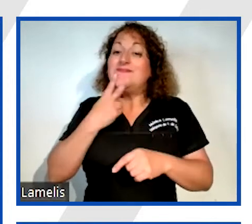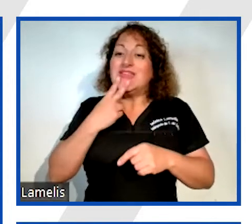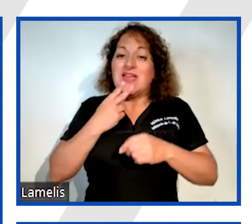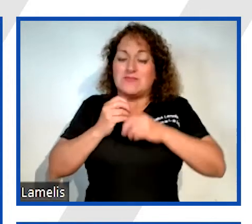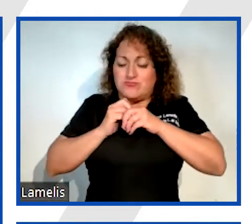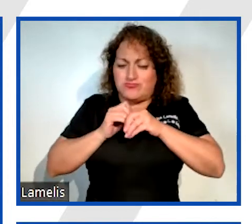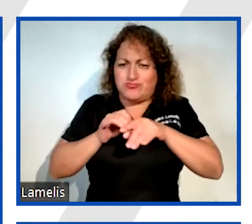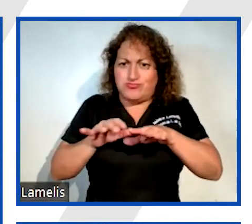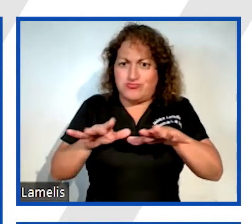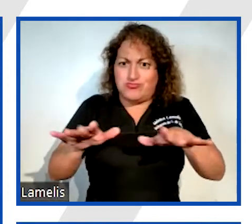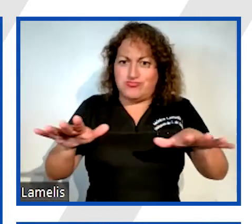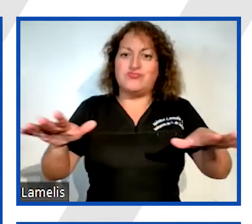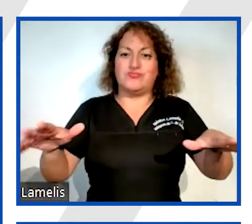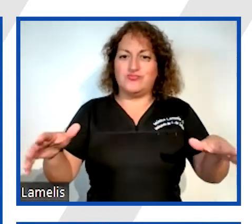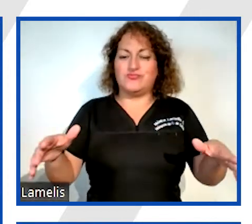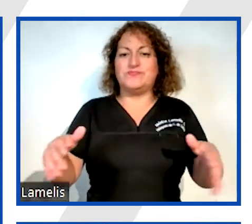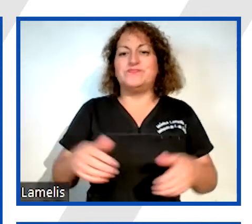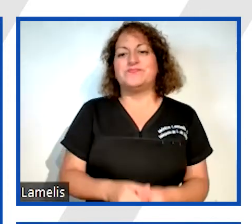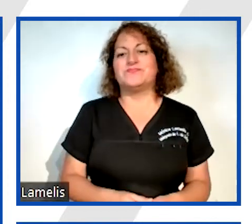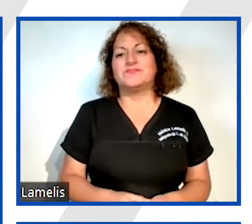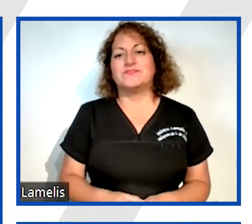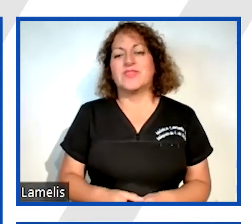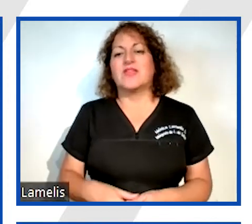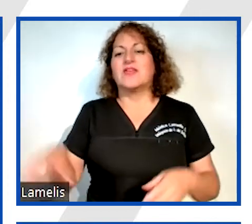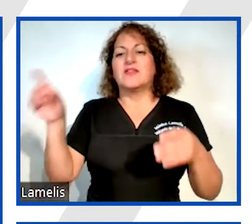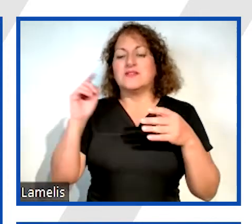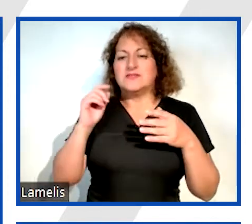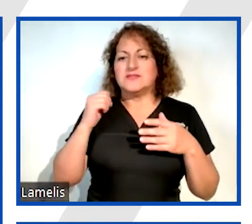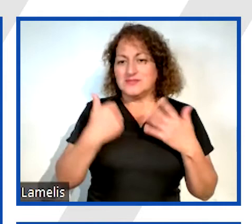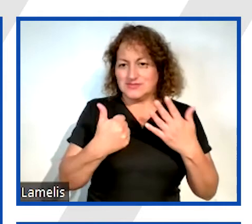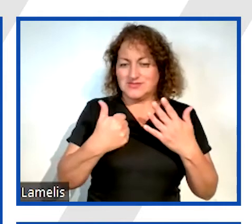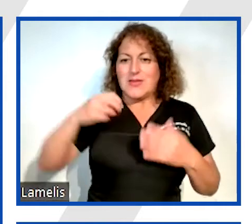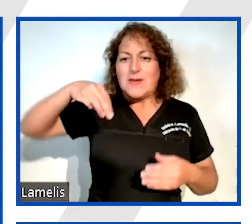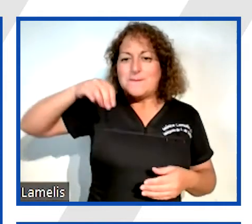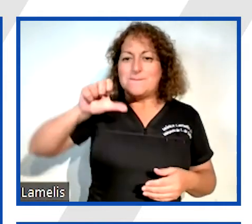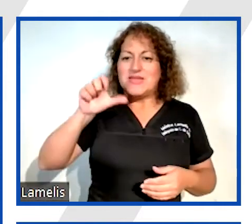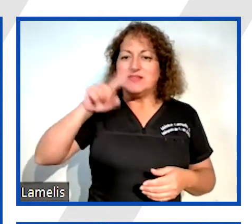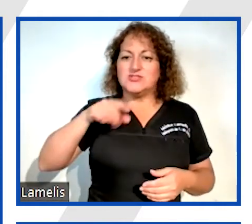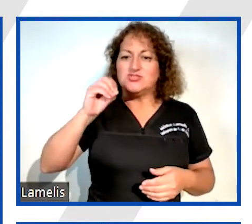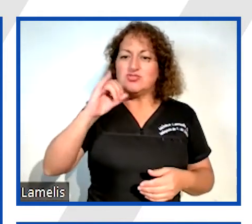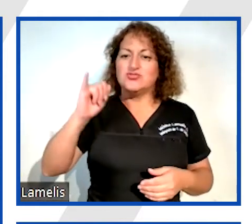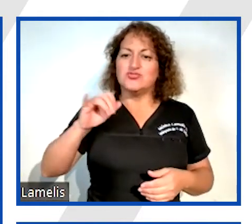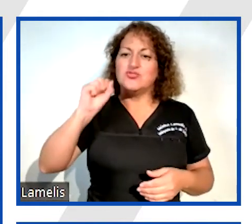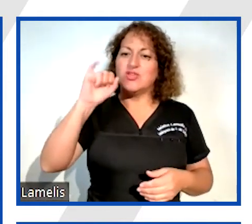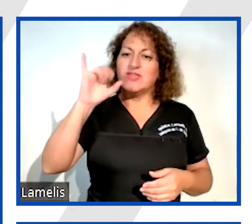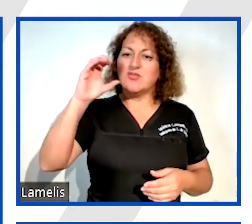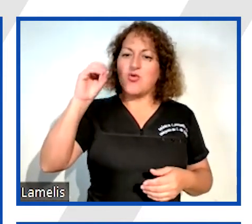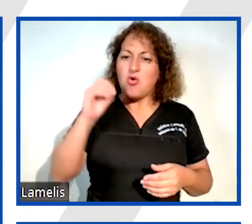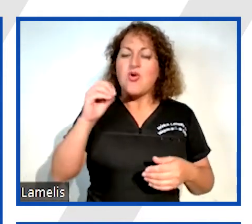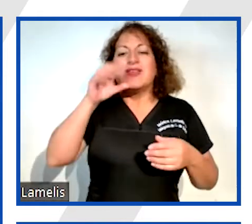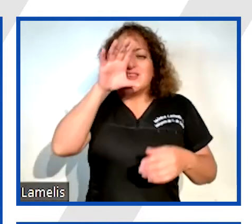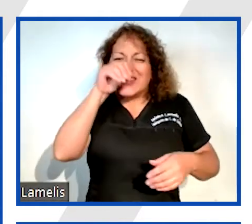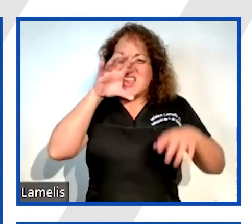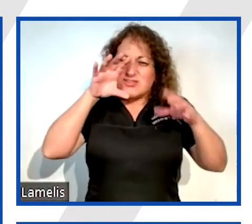de toda la vida la tierra ahora el mesozoico sí que donde están los dinosaurios y finalmente algunos